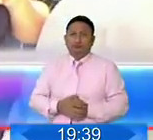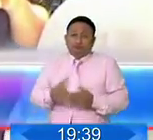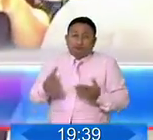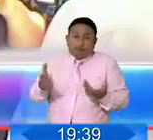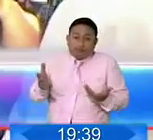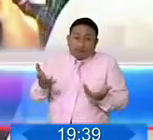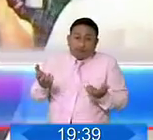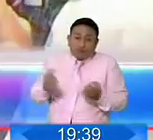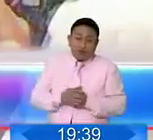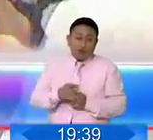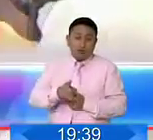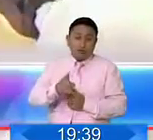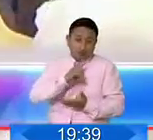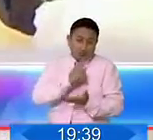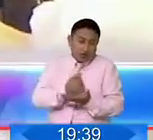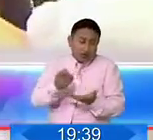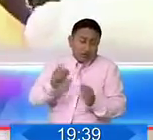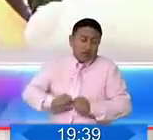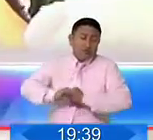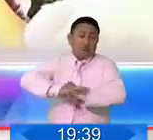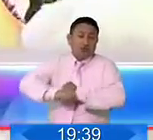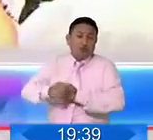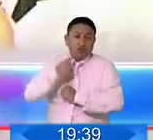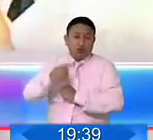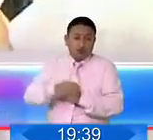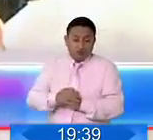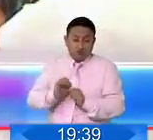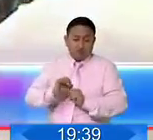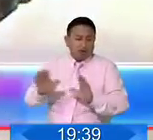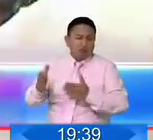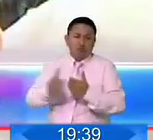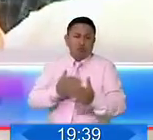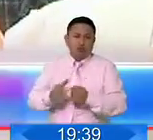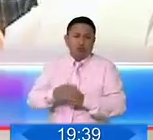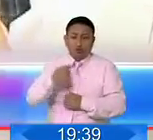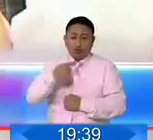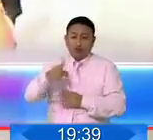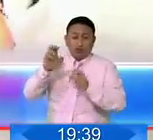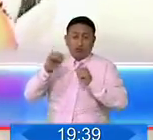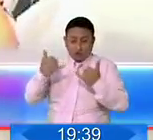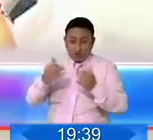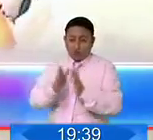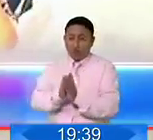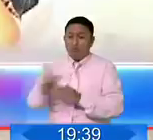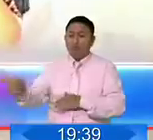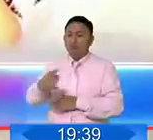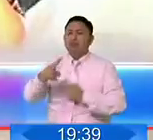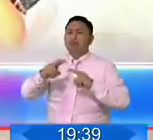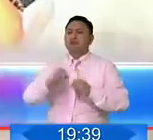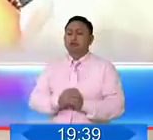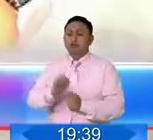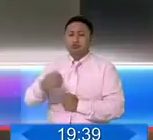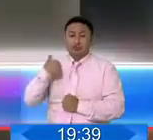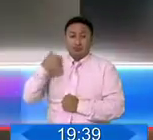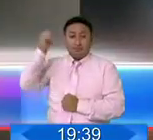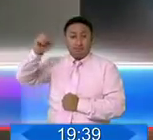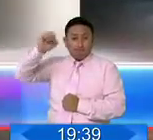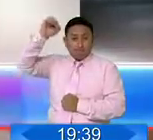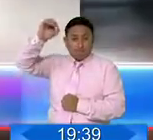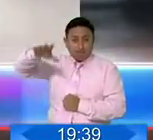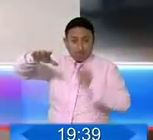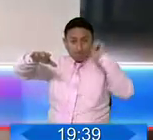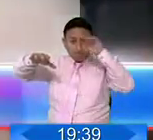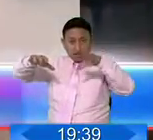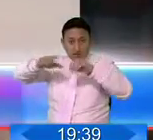a mayores hubo. De manera que yo, sin perjuicio del tema, he pedido una investigación, tenemos los videos y vamos